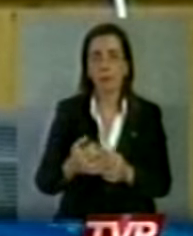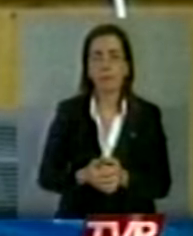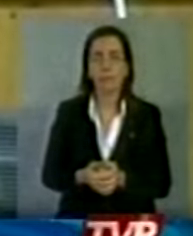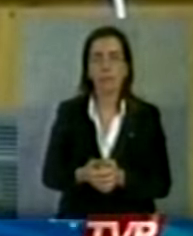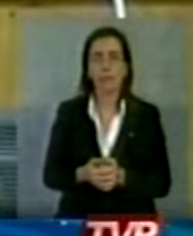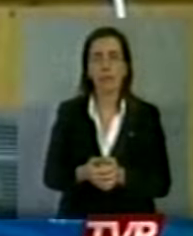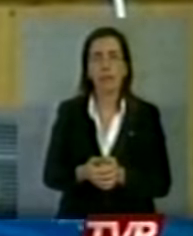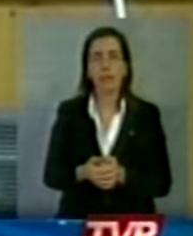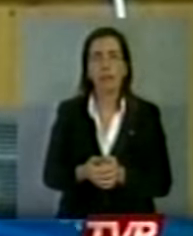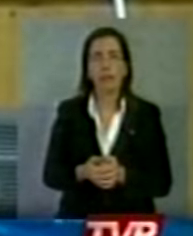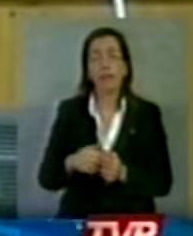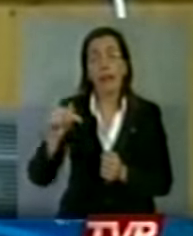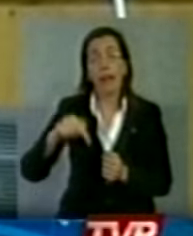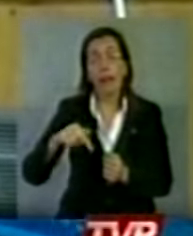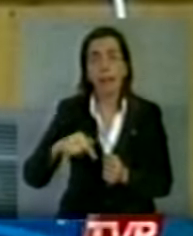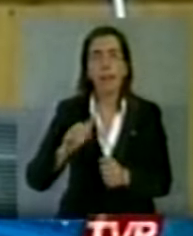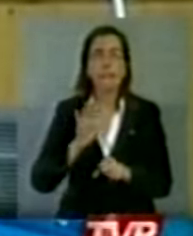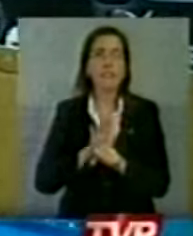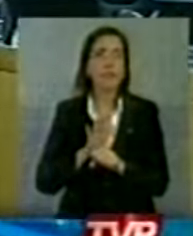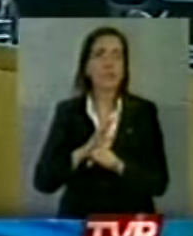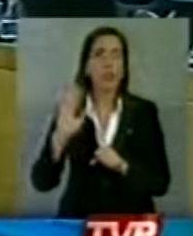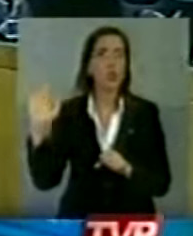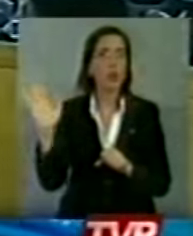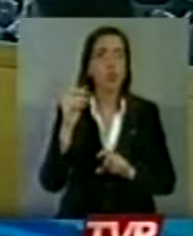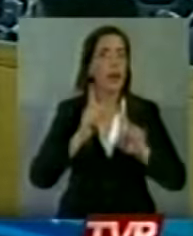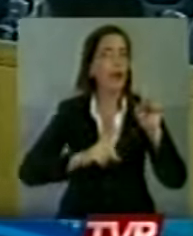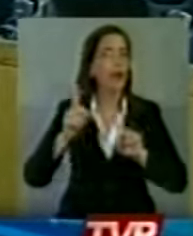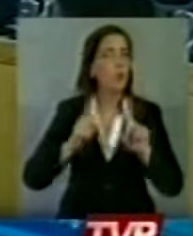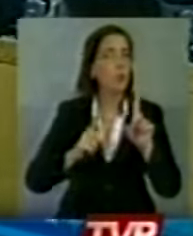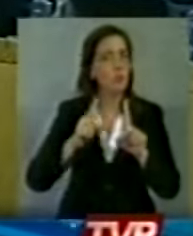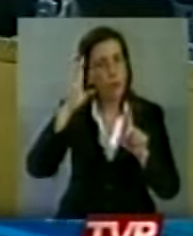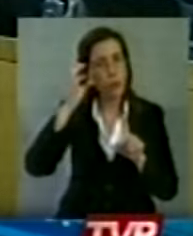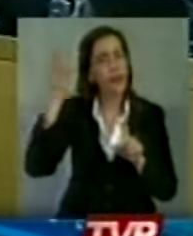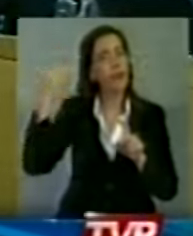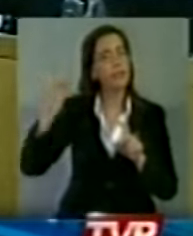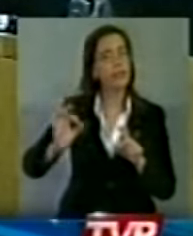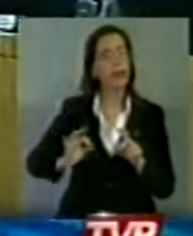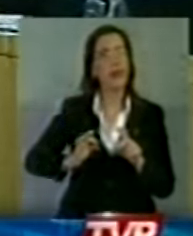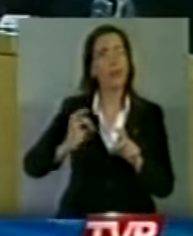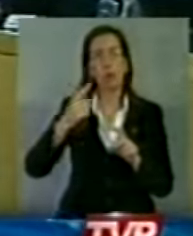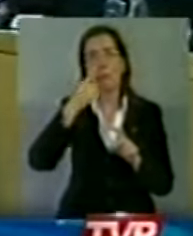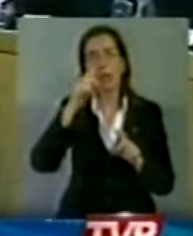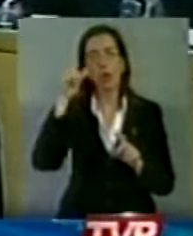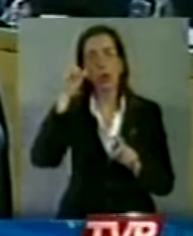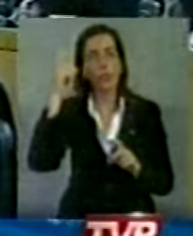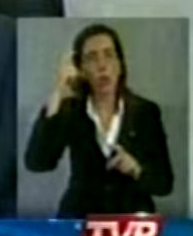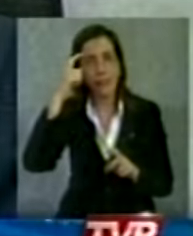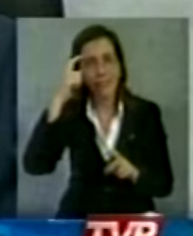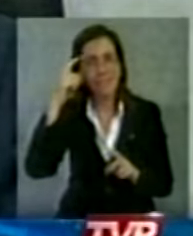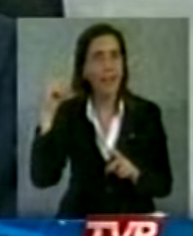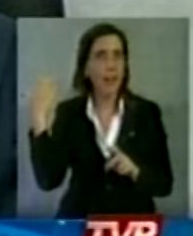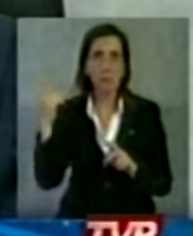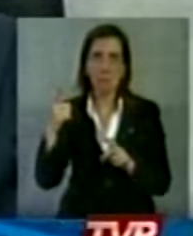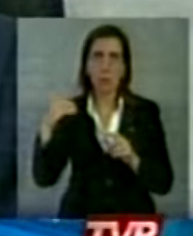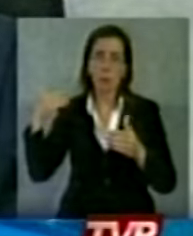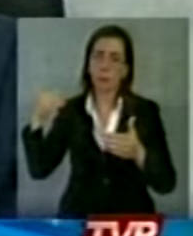contenidos que no se observan todavía en la Revolución de Mayo de 1810, pero